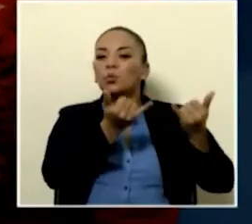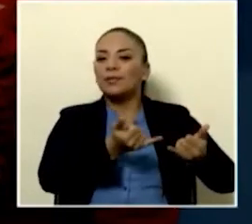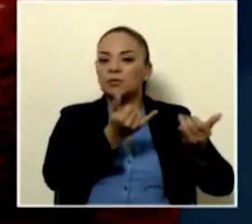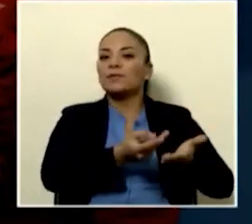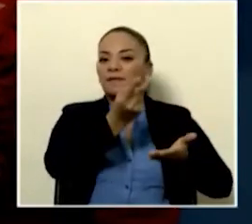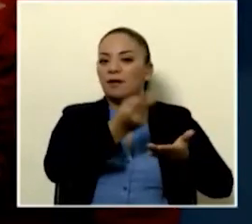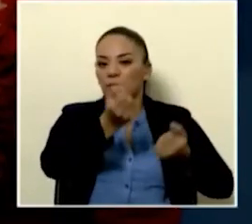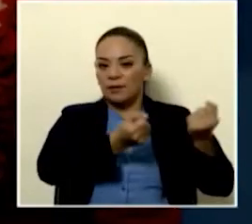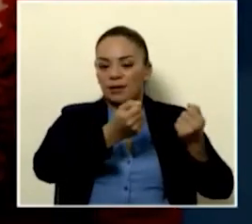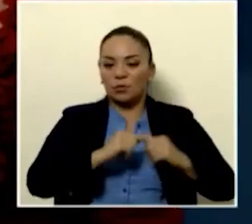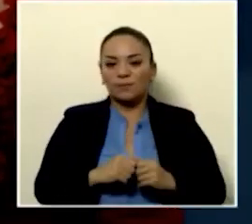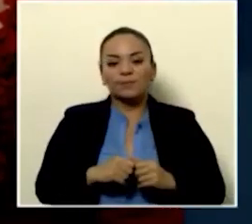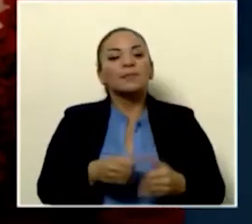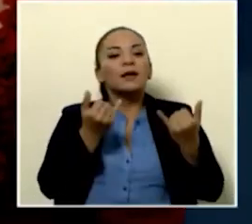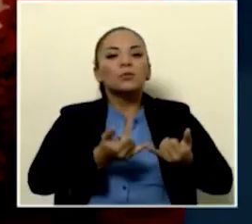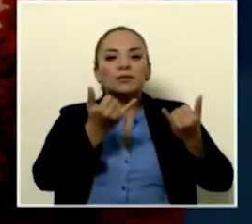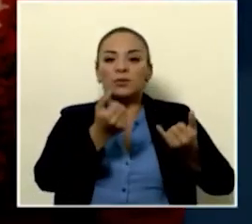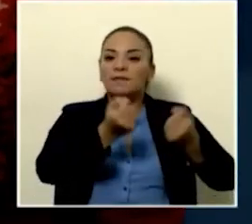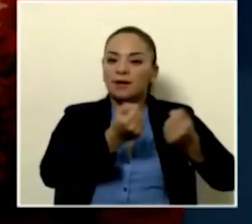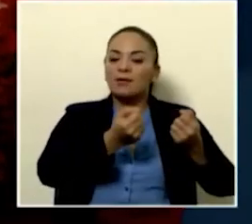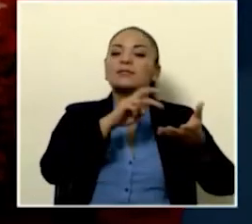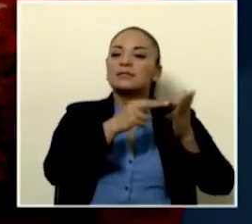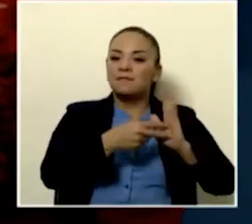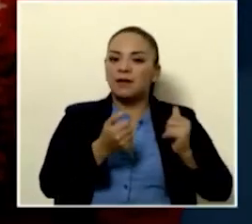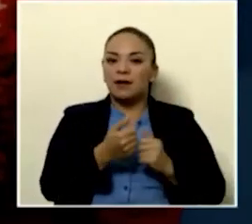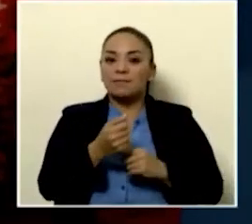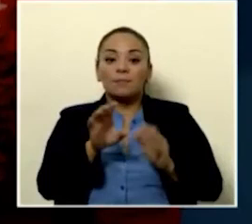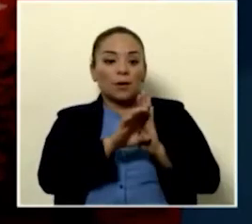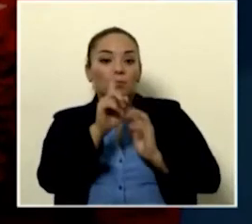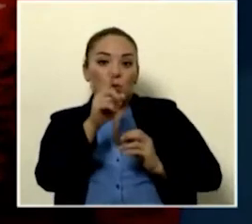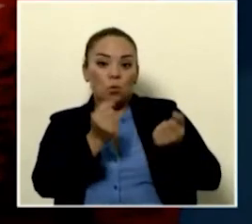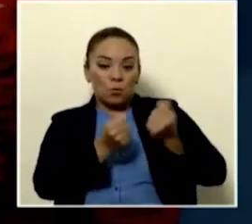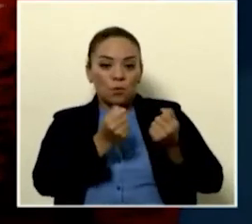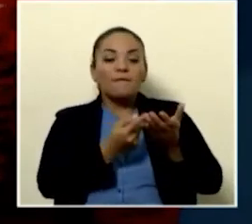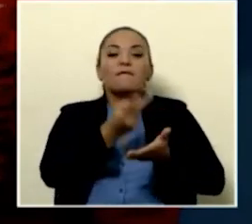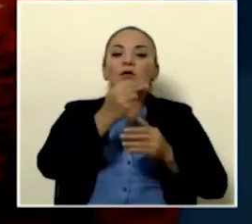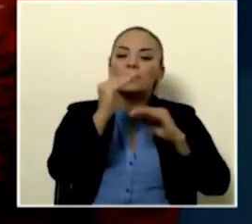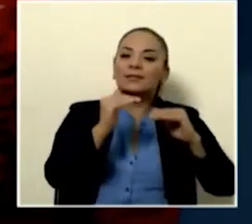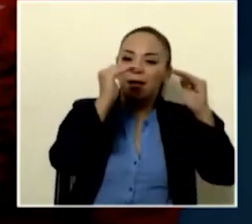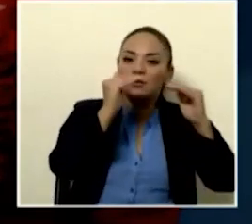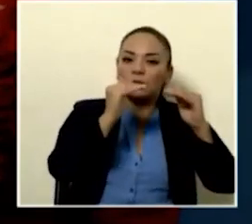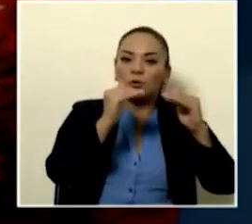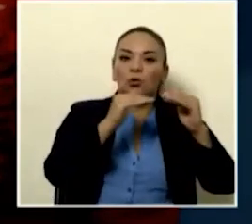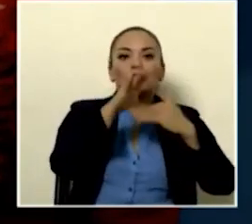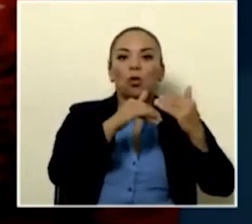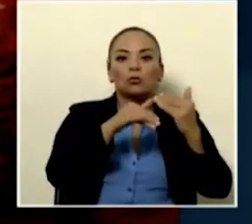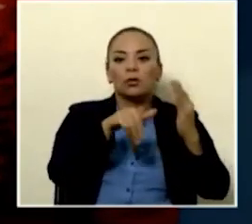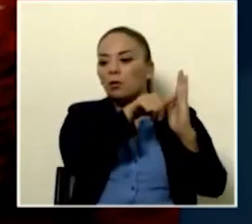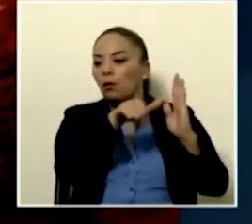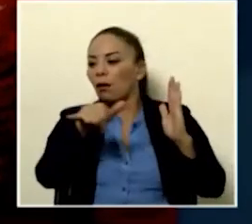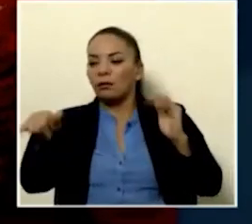valor. Y las actualizaciones de valor se refieren a si hay un vehículo que tiene un valor más alto, todos jalan el valor de